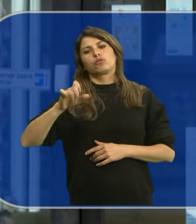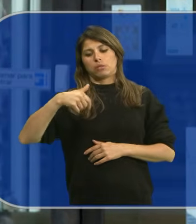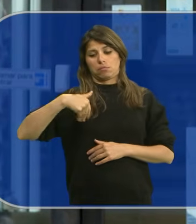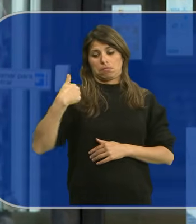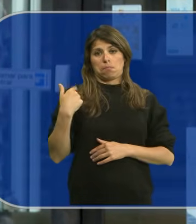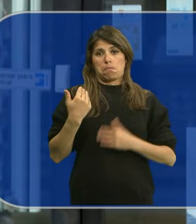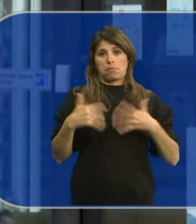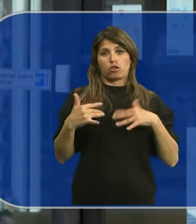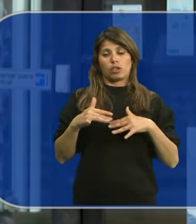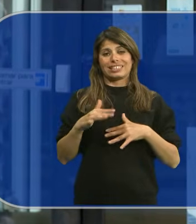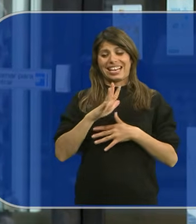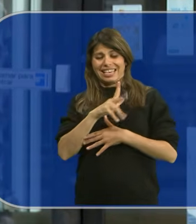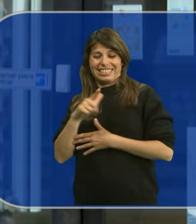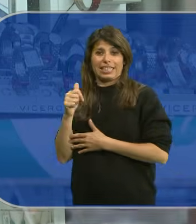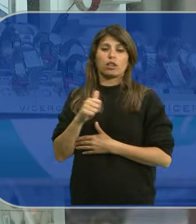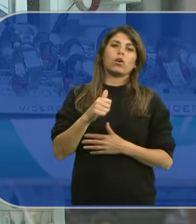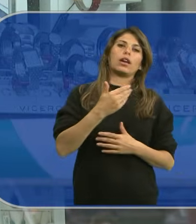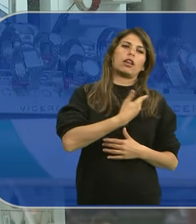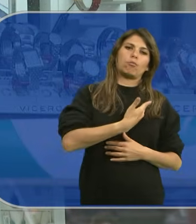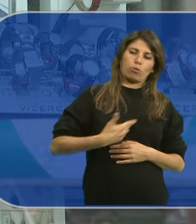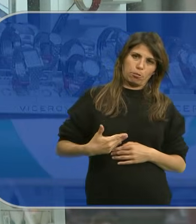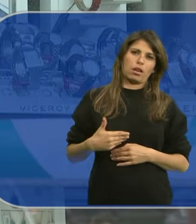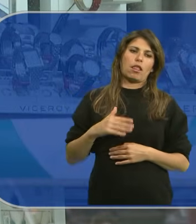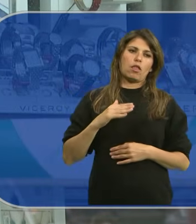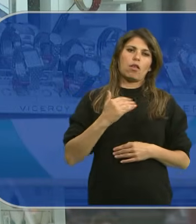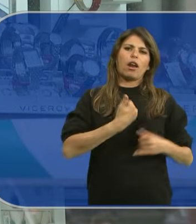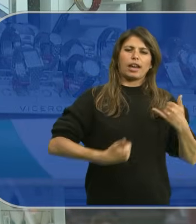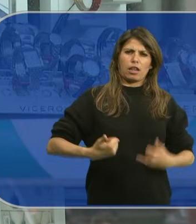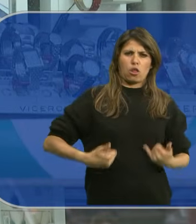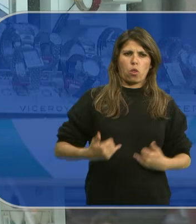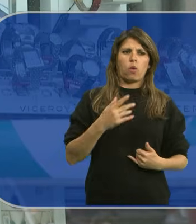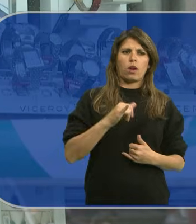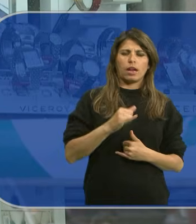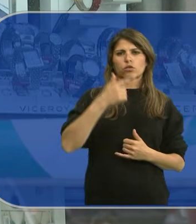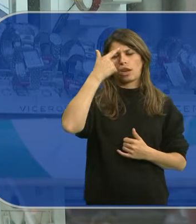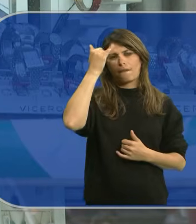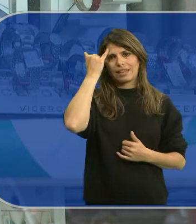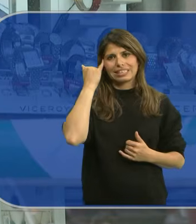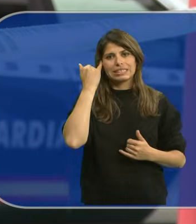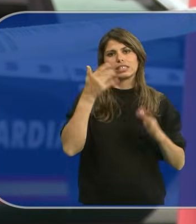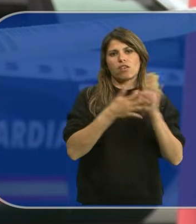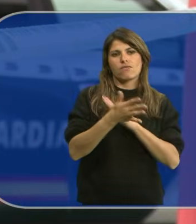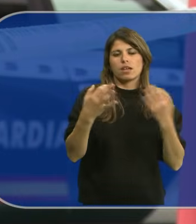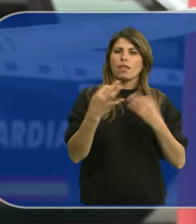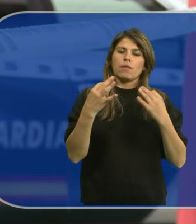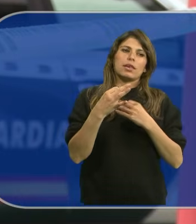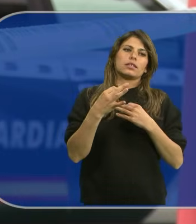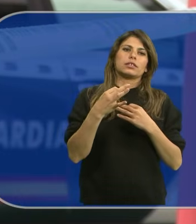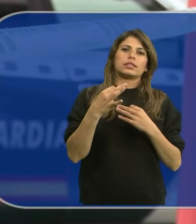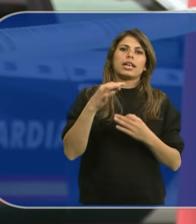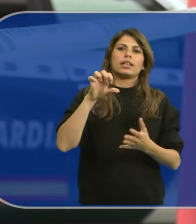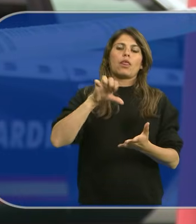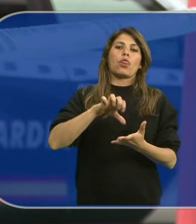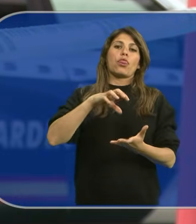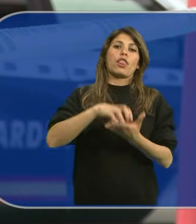En el atraco ha resultado herido el propietario del local. Le han hecho una brecha, por lo que tuvo que ser atendido en el propio